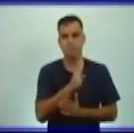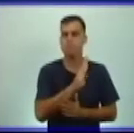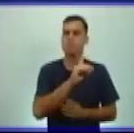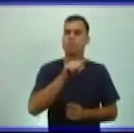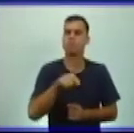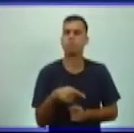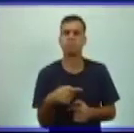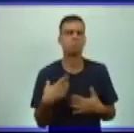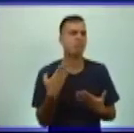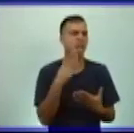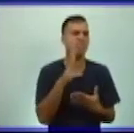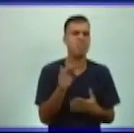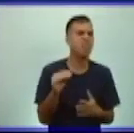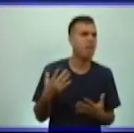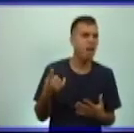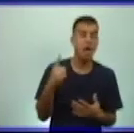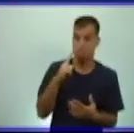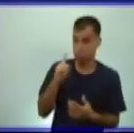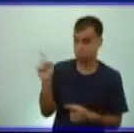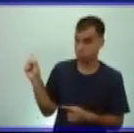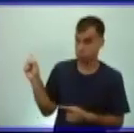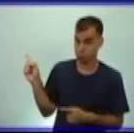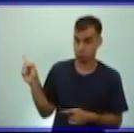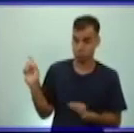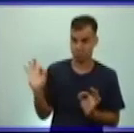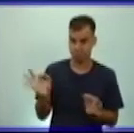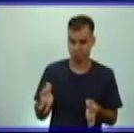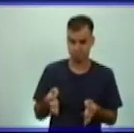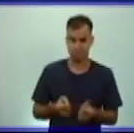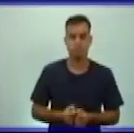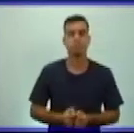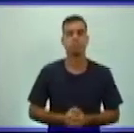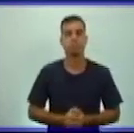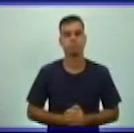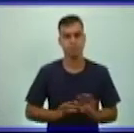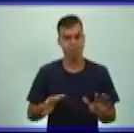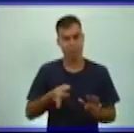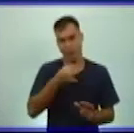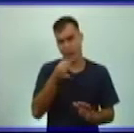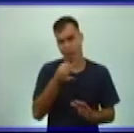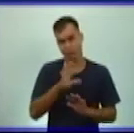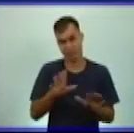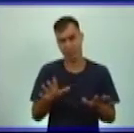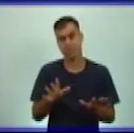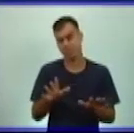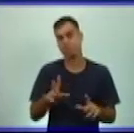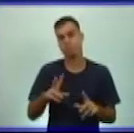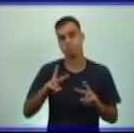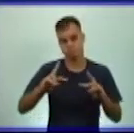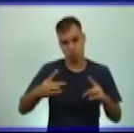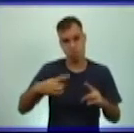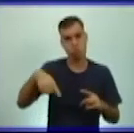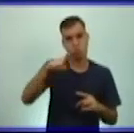ustedes efectúen. Ya lo habíamos comentado, pero nuevamente queremos que ustedes